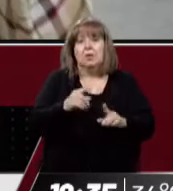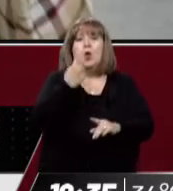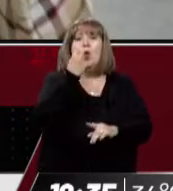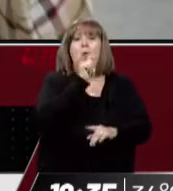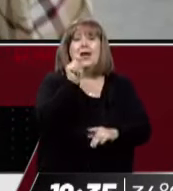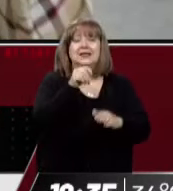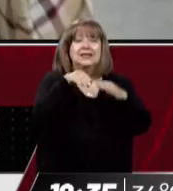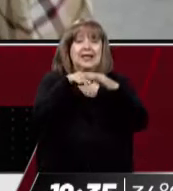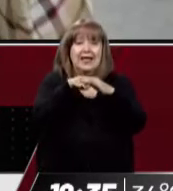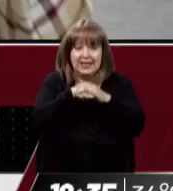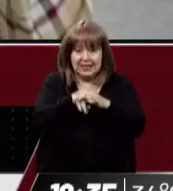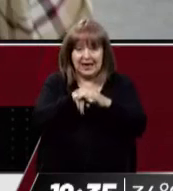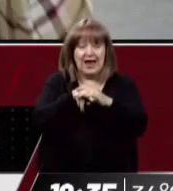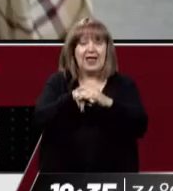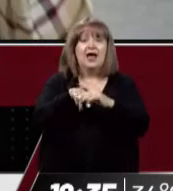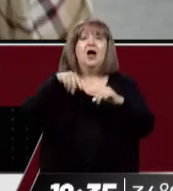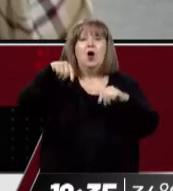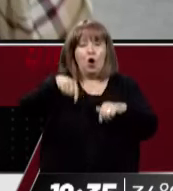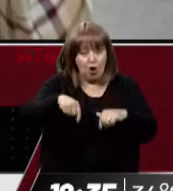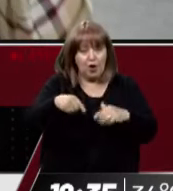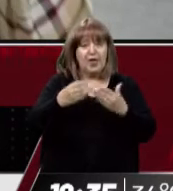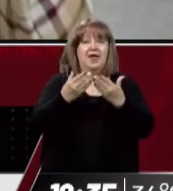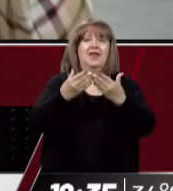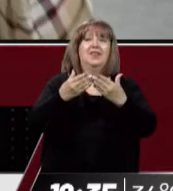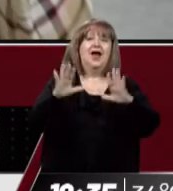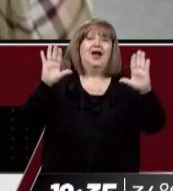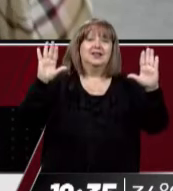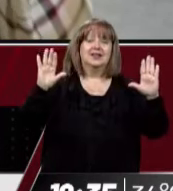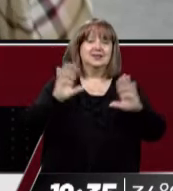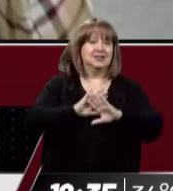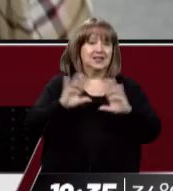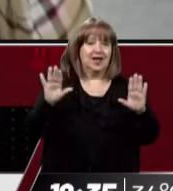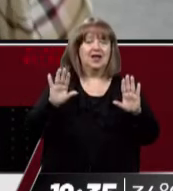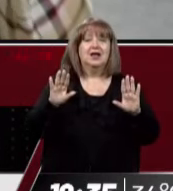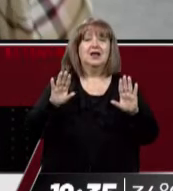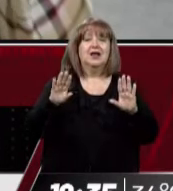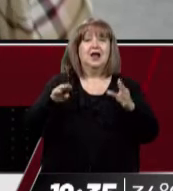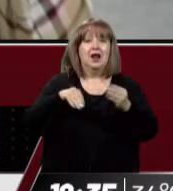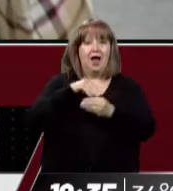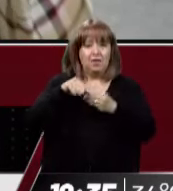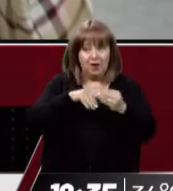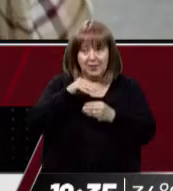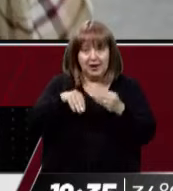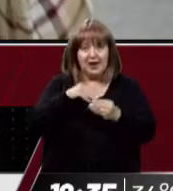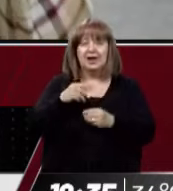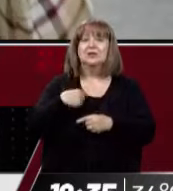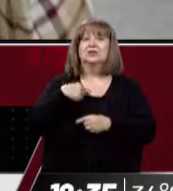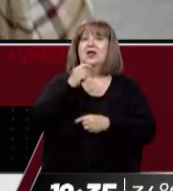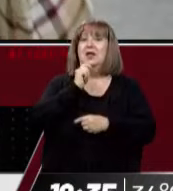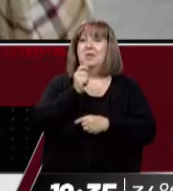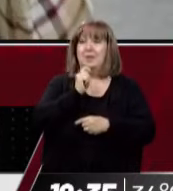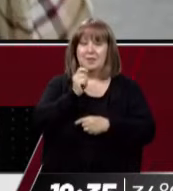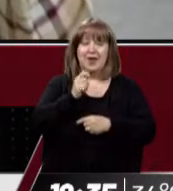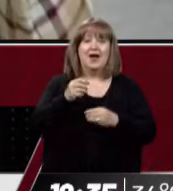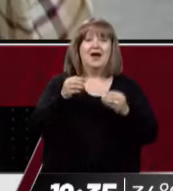Y la buena noticia es que fuera de alta y que lo que decían sus familiares en una entrevista que la